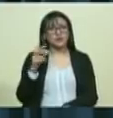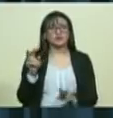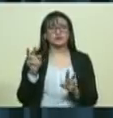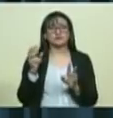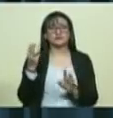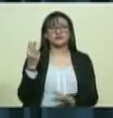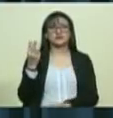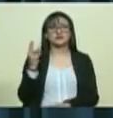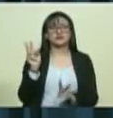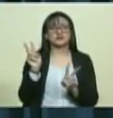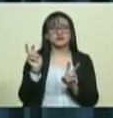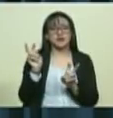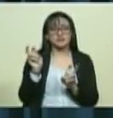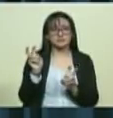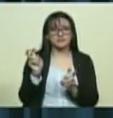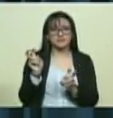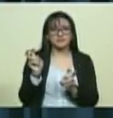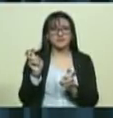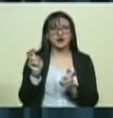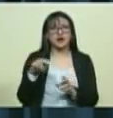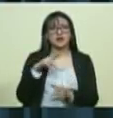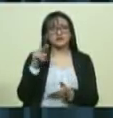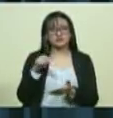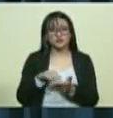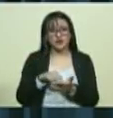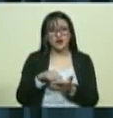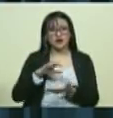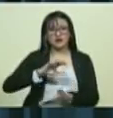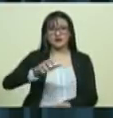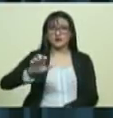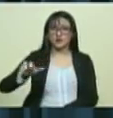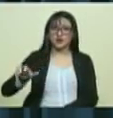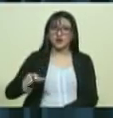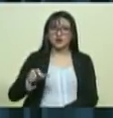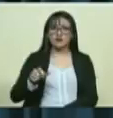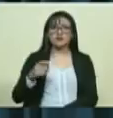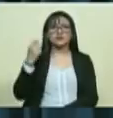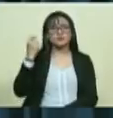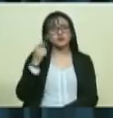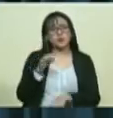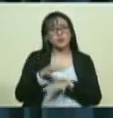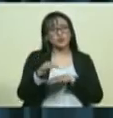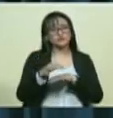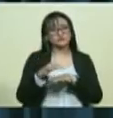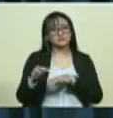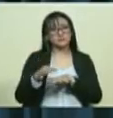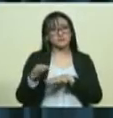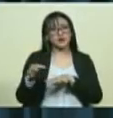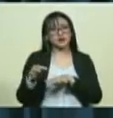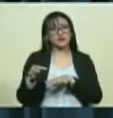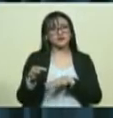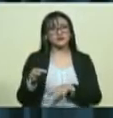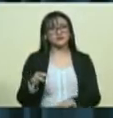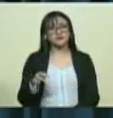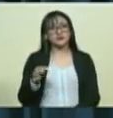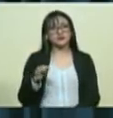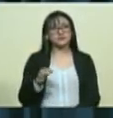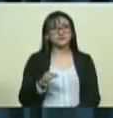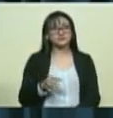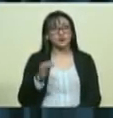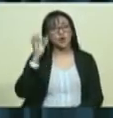territoriales parlamento nacional parlamento regional y los parlamentos municipales denominados consejos